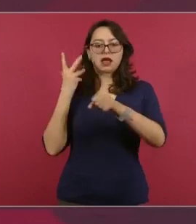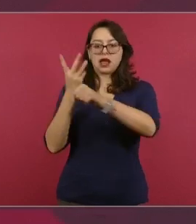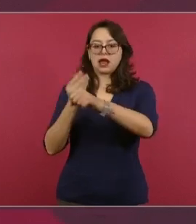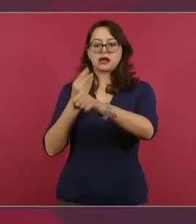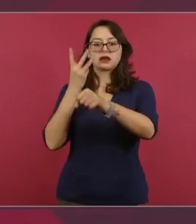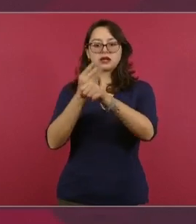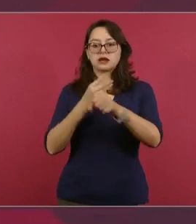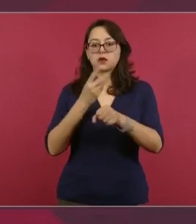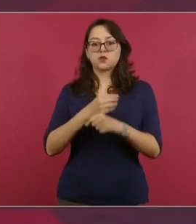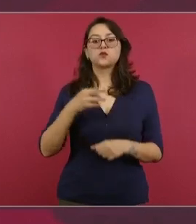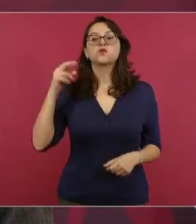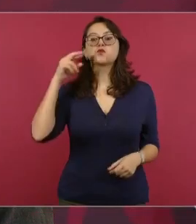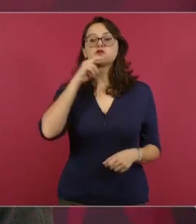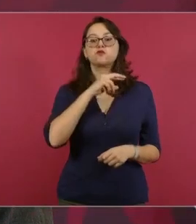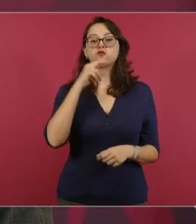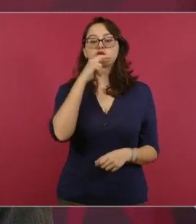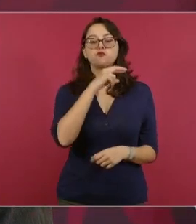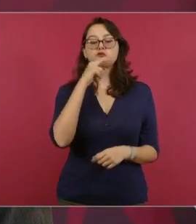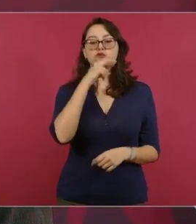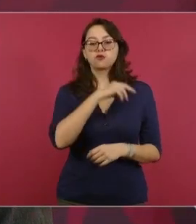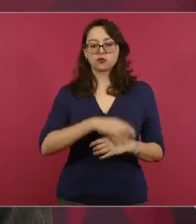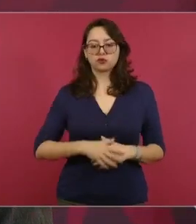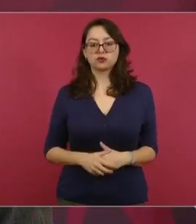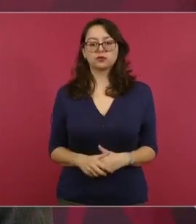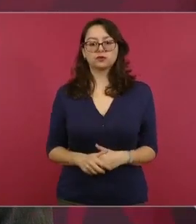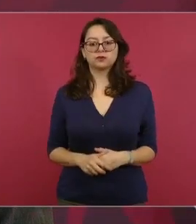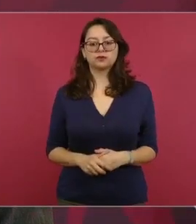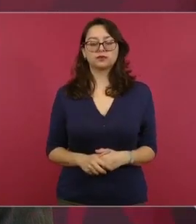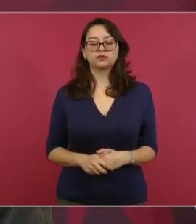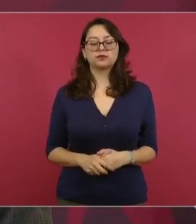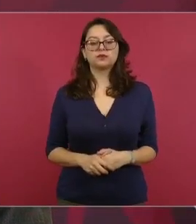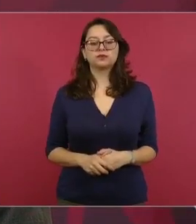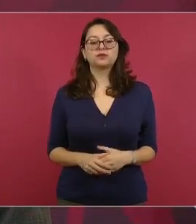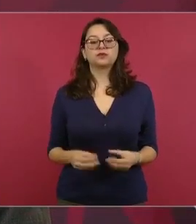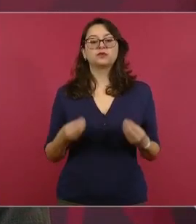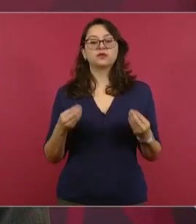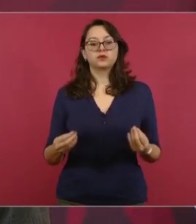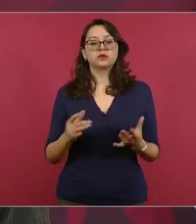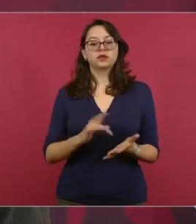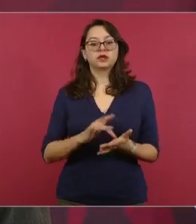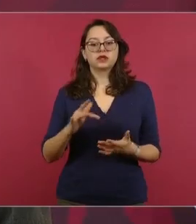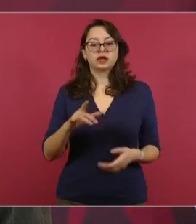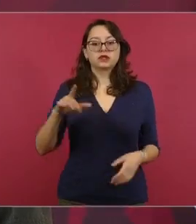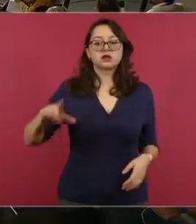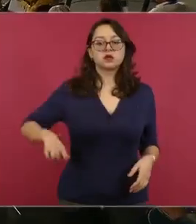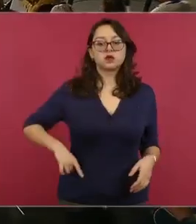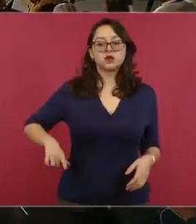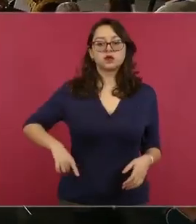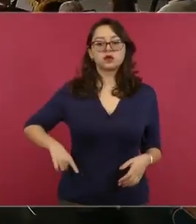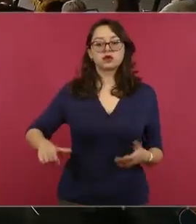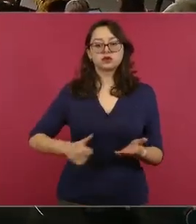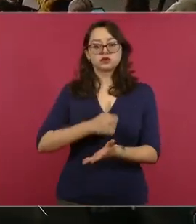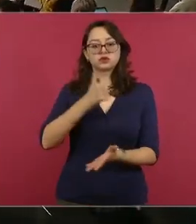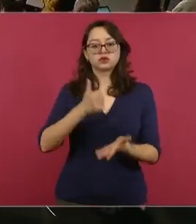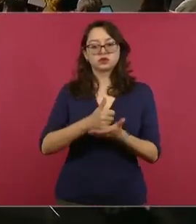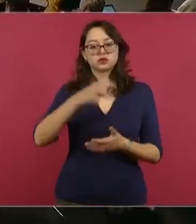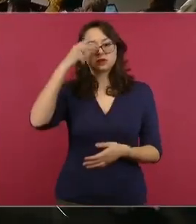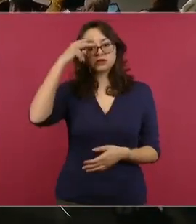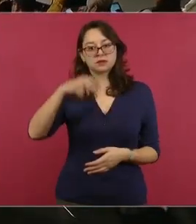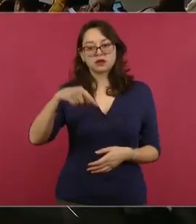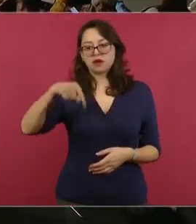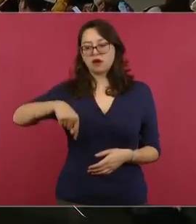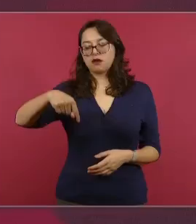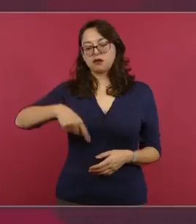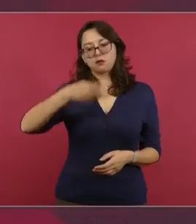el servicio. Agradecemos mucho al gobierno de la Ciudad de México, porque salieron también